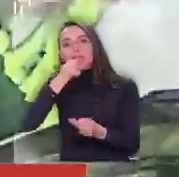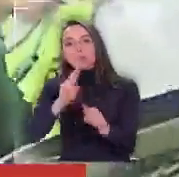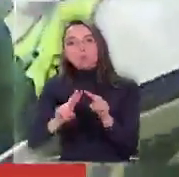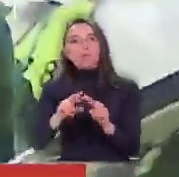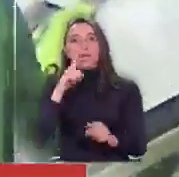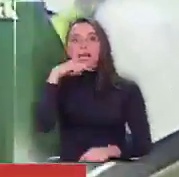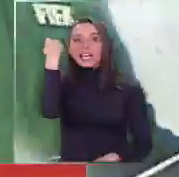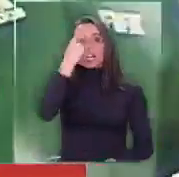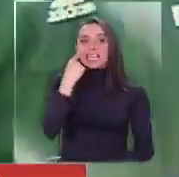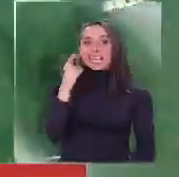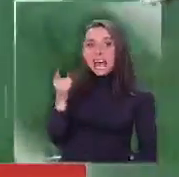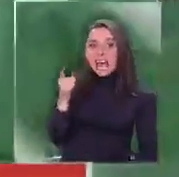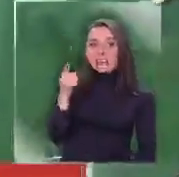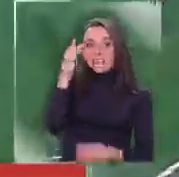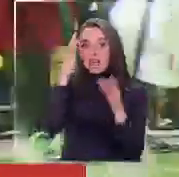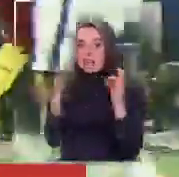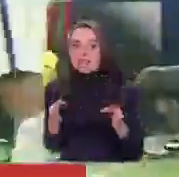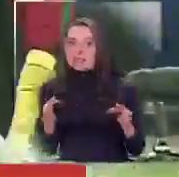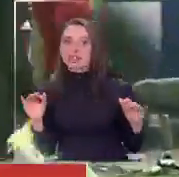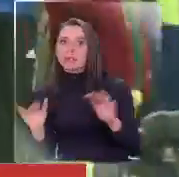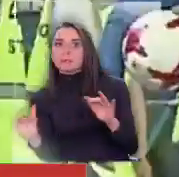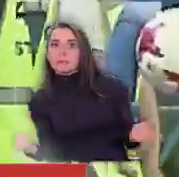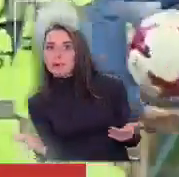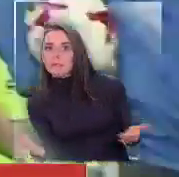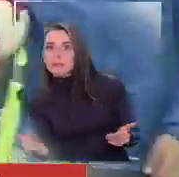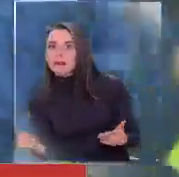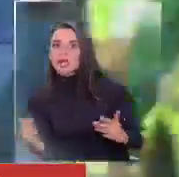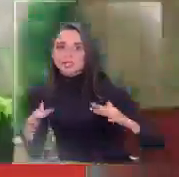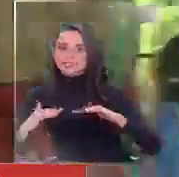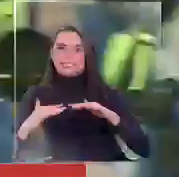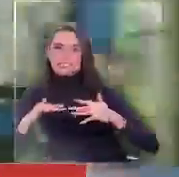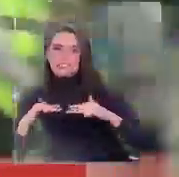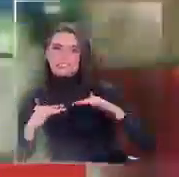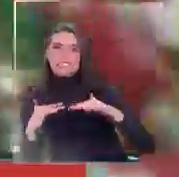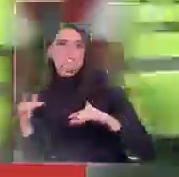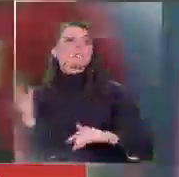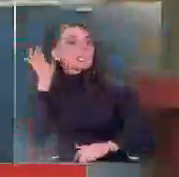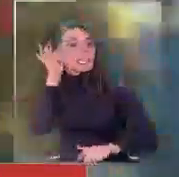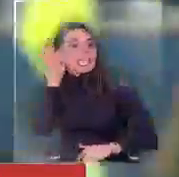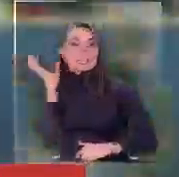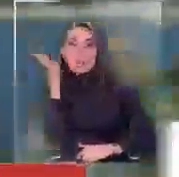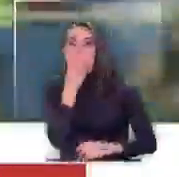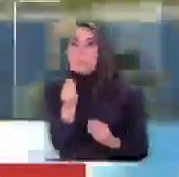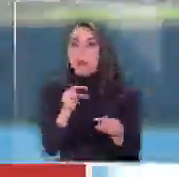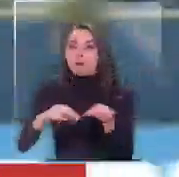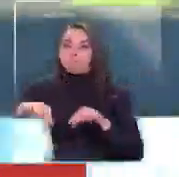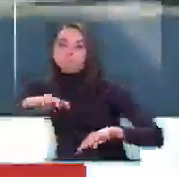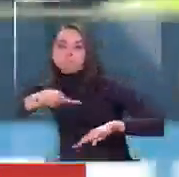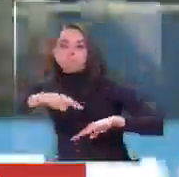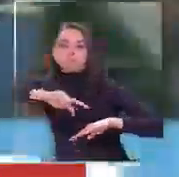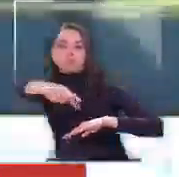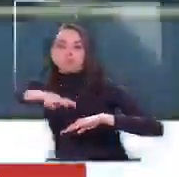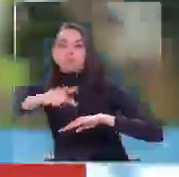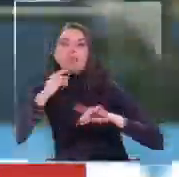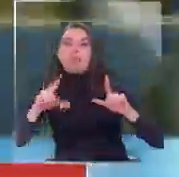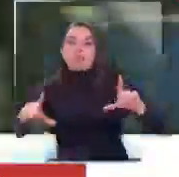Su rostro contagiaba decisión, deseos de abrir un partido cerrado. Las maravillas de Alexis querían brillar.